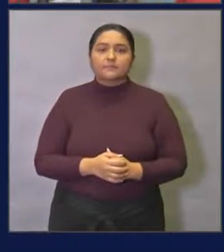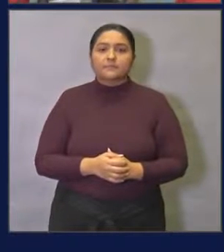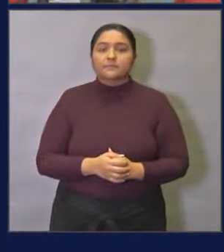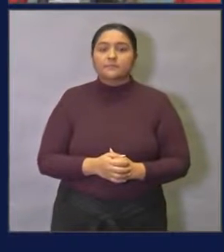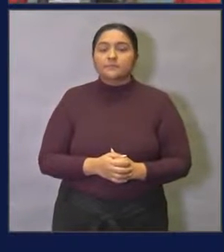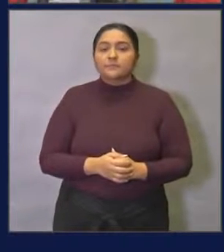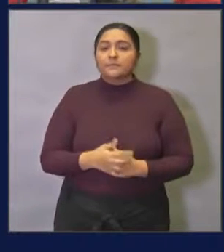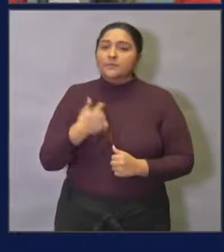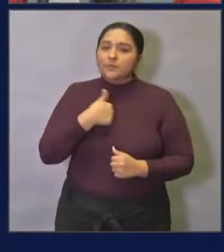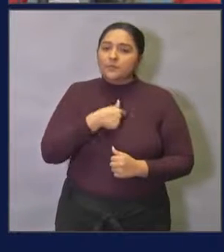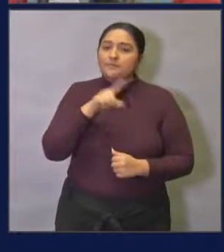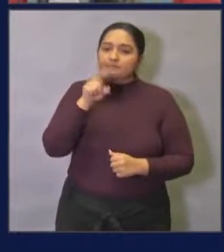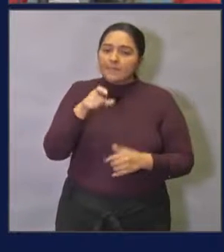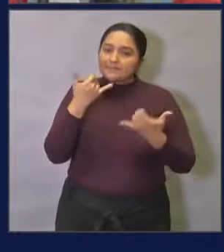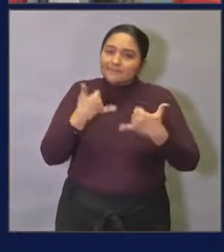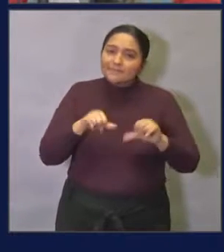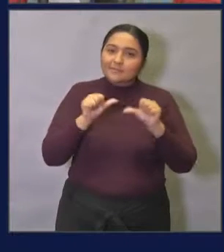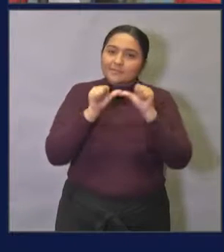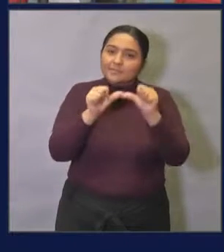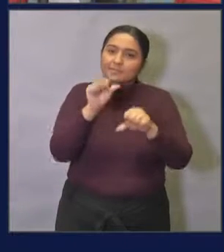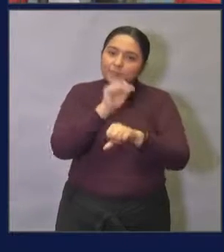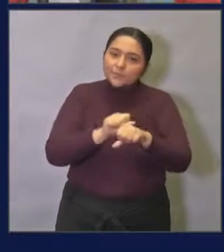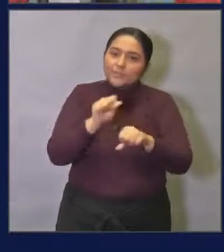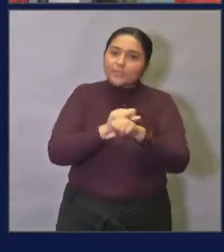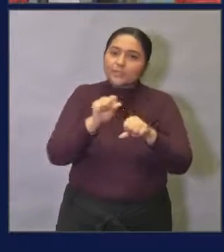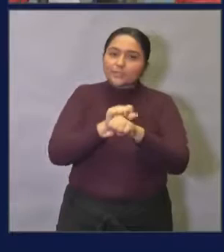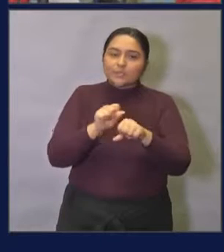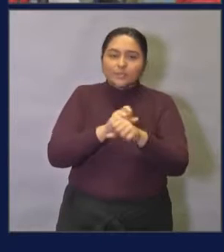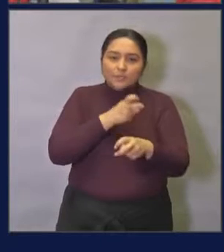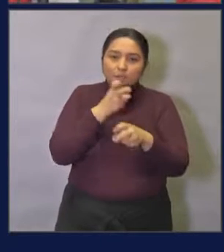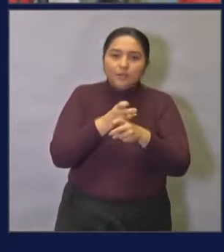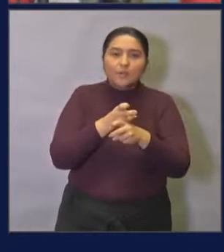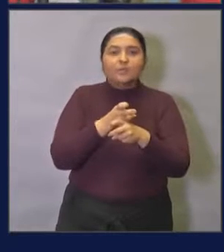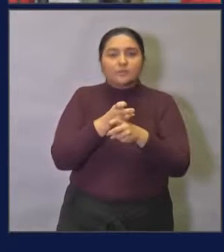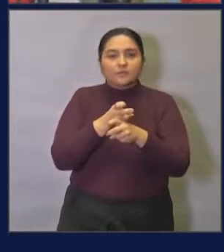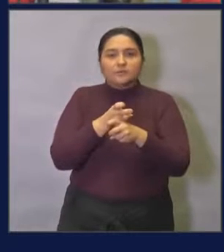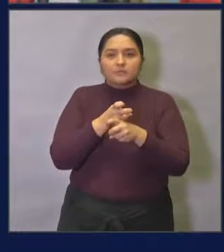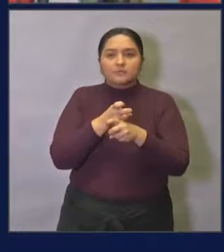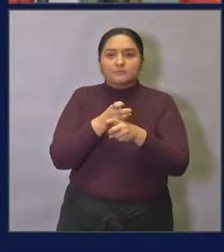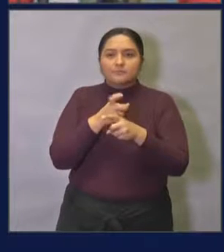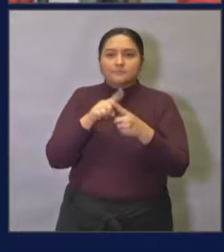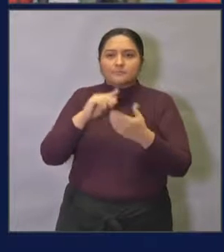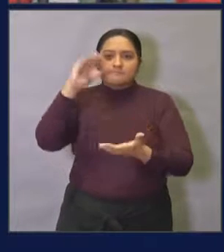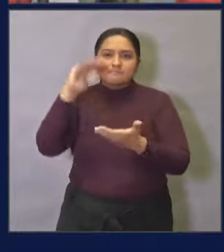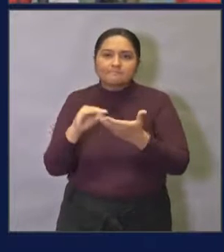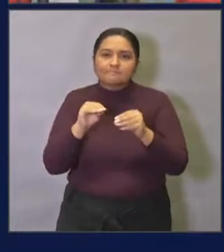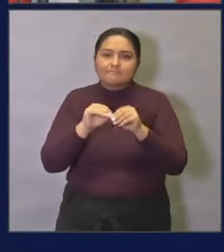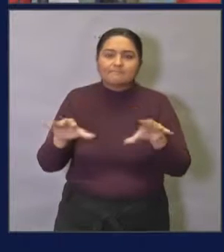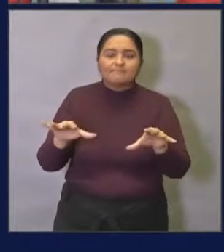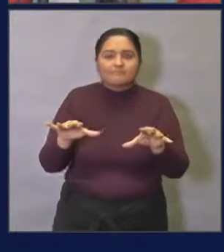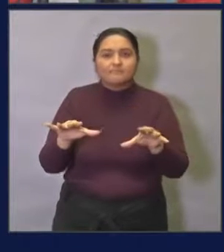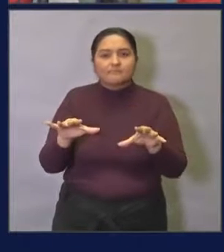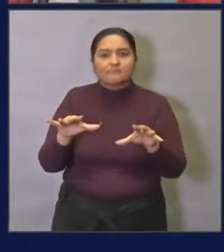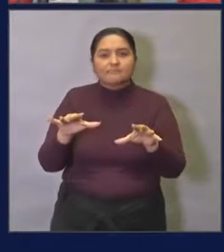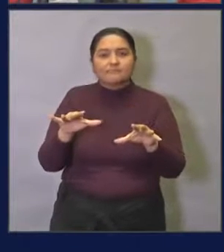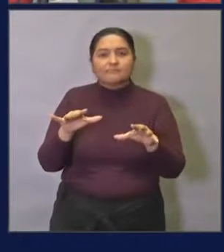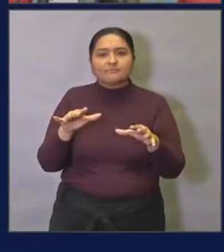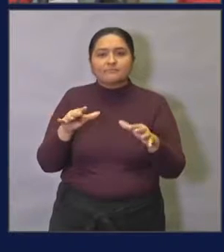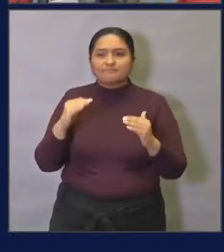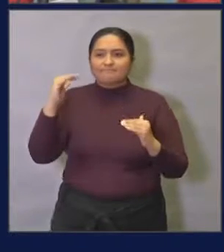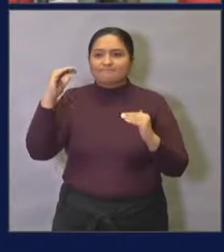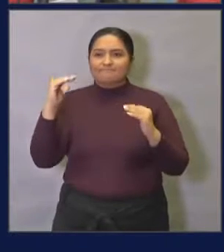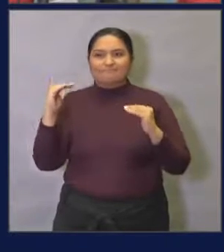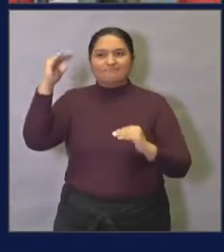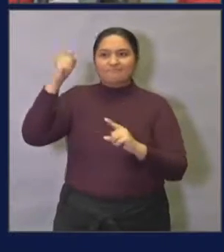Tendremos que seguir trabajando duro para abordar las causas fundamentales de este impacto desproporcionado en la salud,